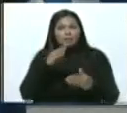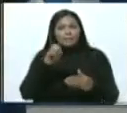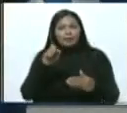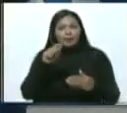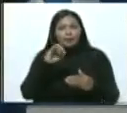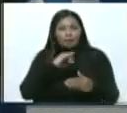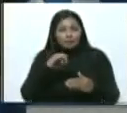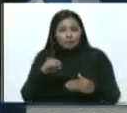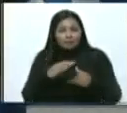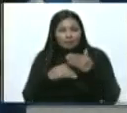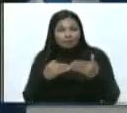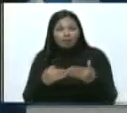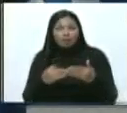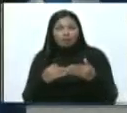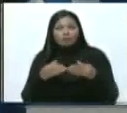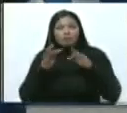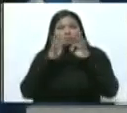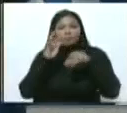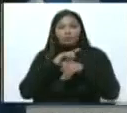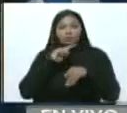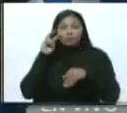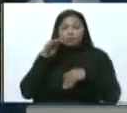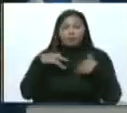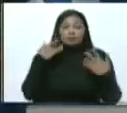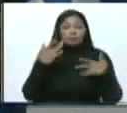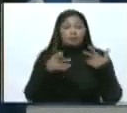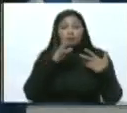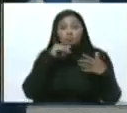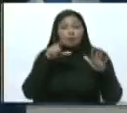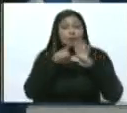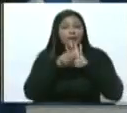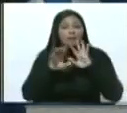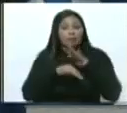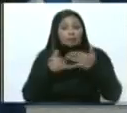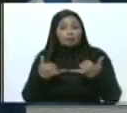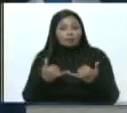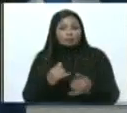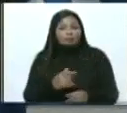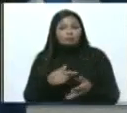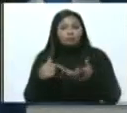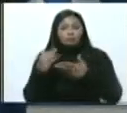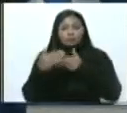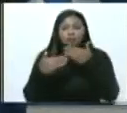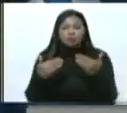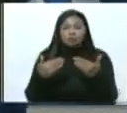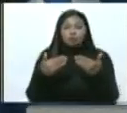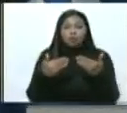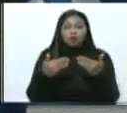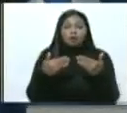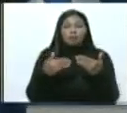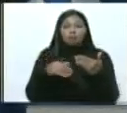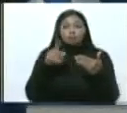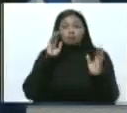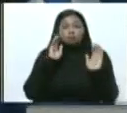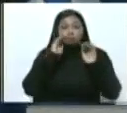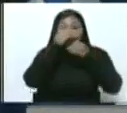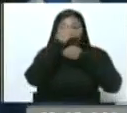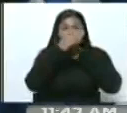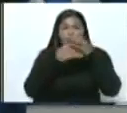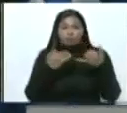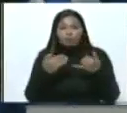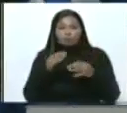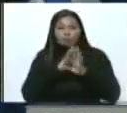Morillo. Aquí vemos como una actividad ilegal, como es el tráfico de material estratégico, se camufla, se